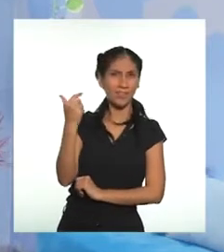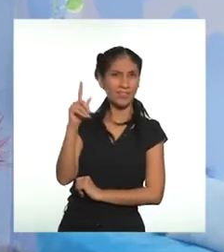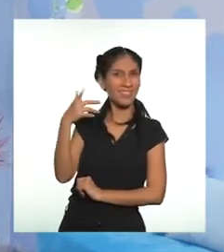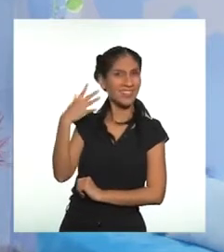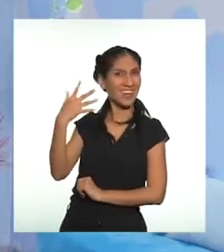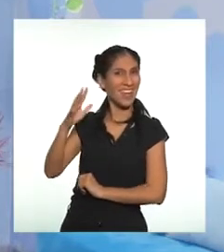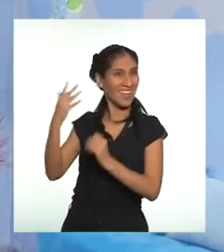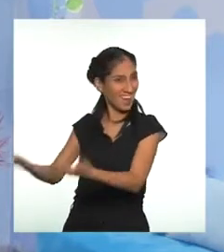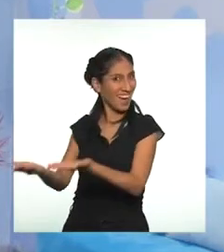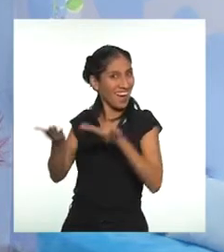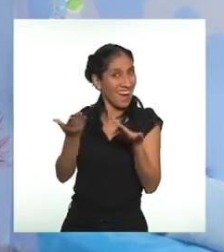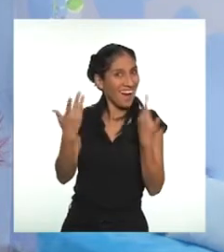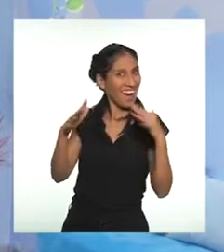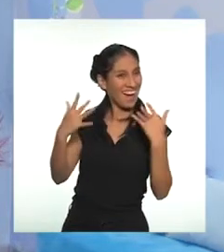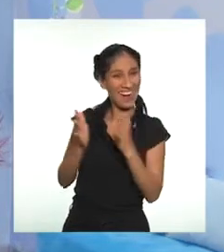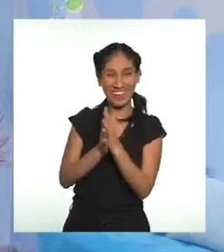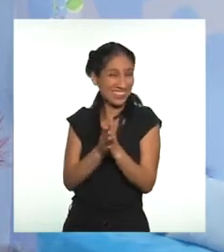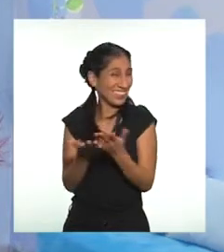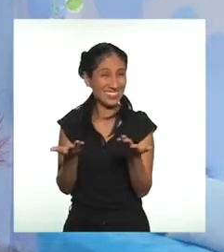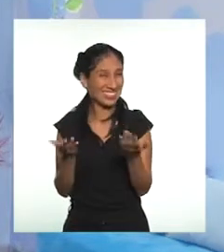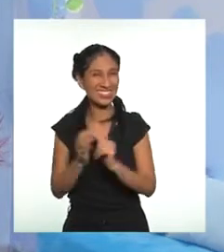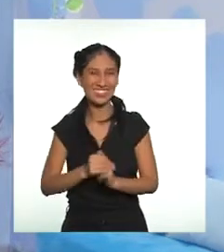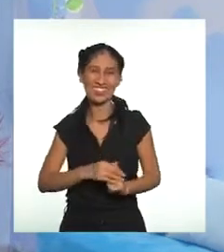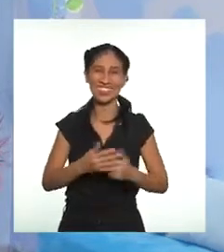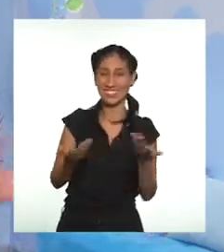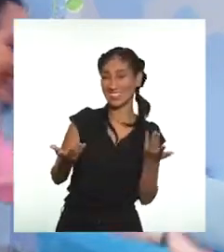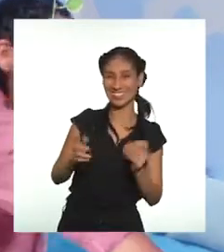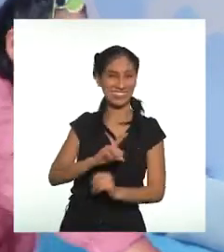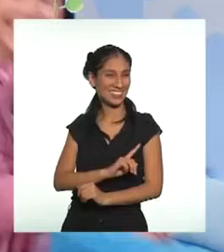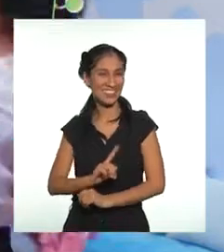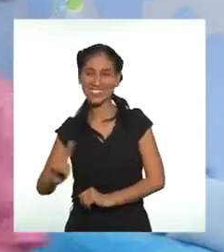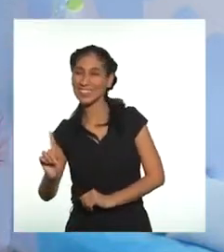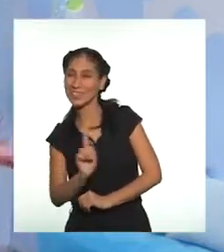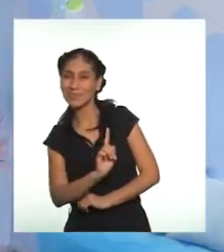¡Uy! Parece que ya llegó el primer envío. ¡Ay, qué emoción!